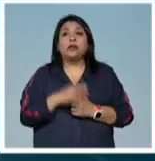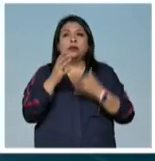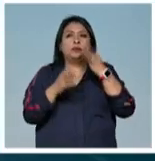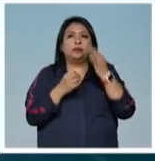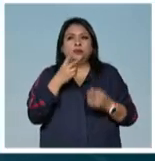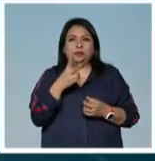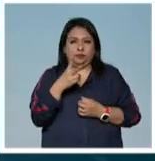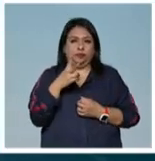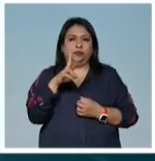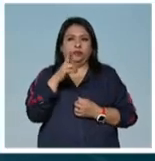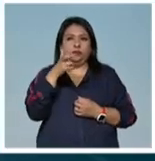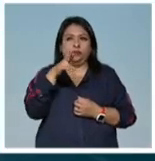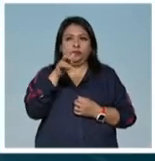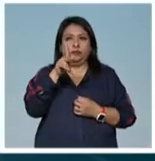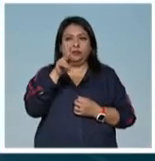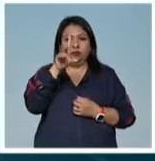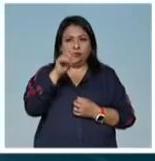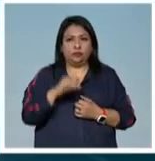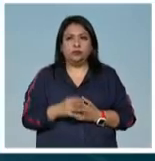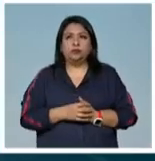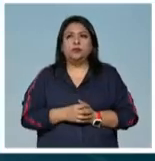Noticias 22, Rodrigo Peredo.